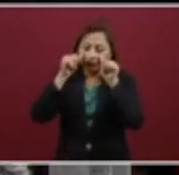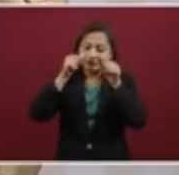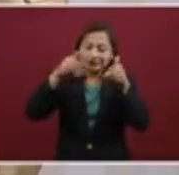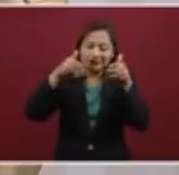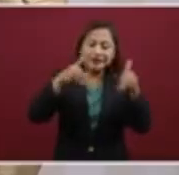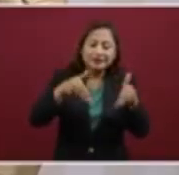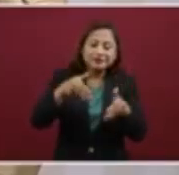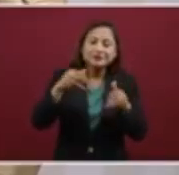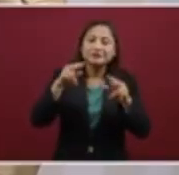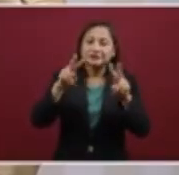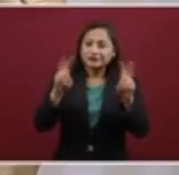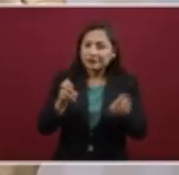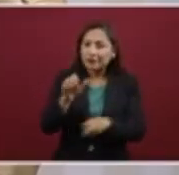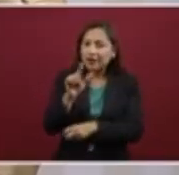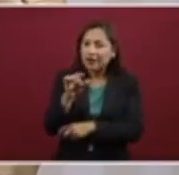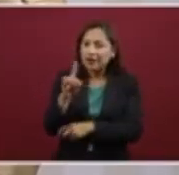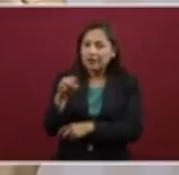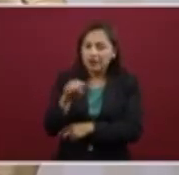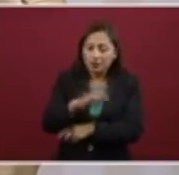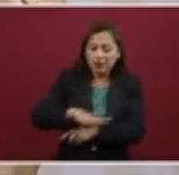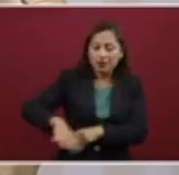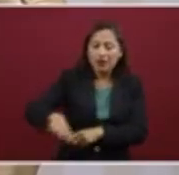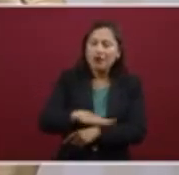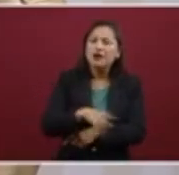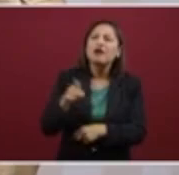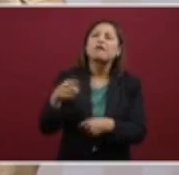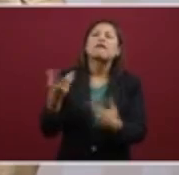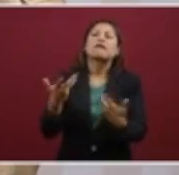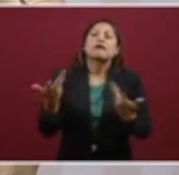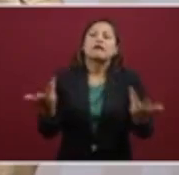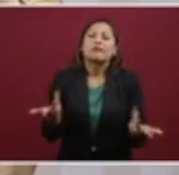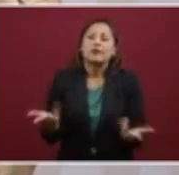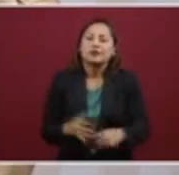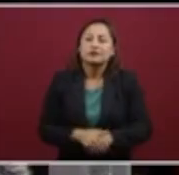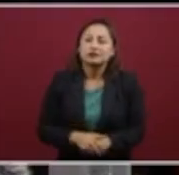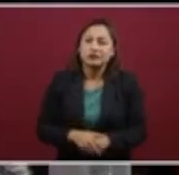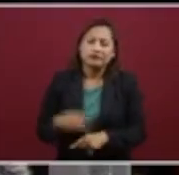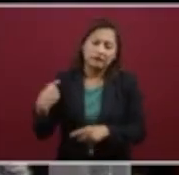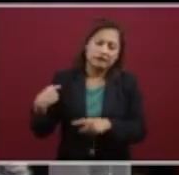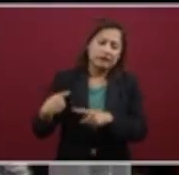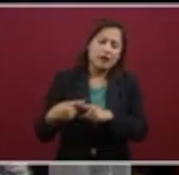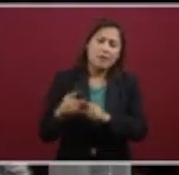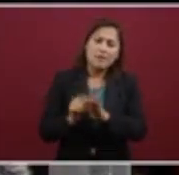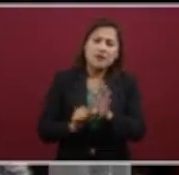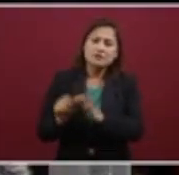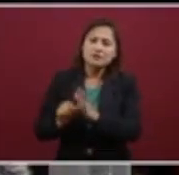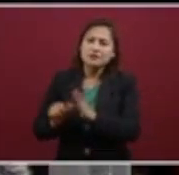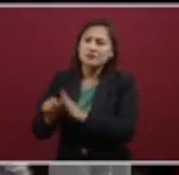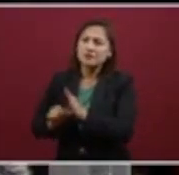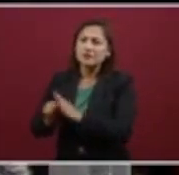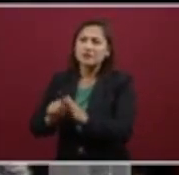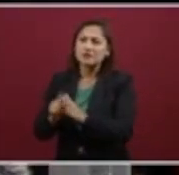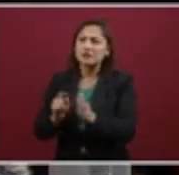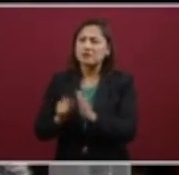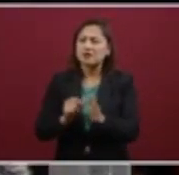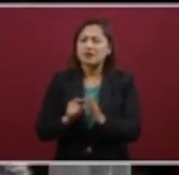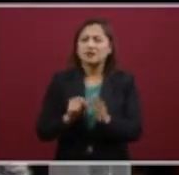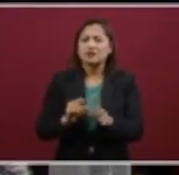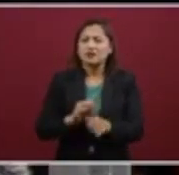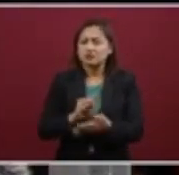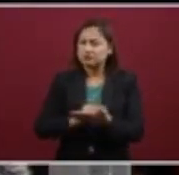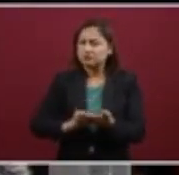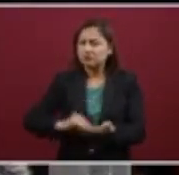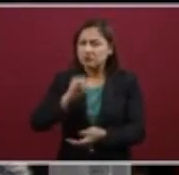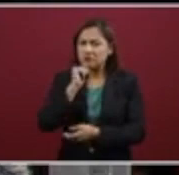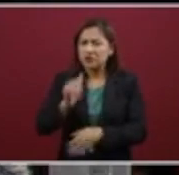Aldama, que inexplicablemente no se resuelve después de tantos meses? Está peor que la última vez que